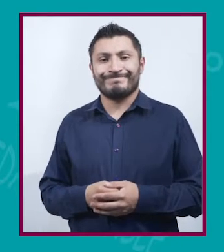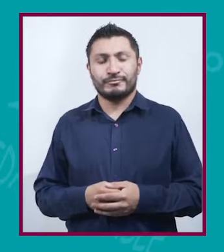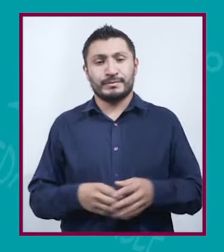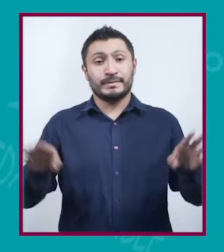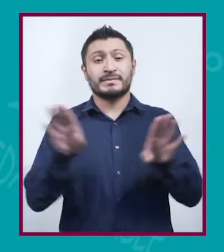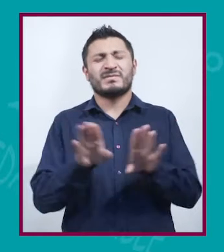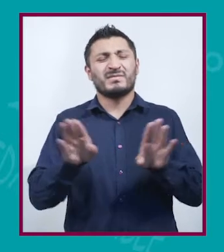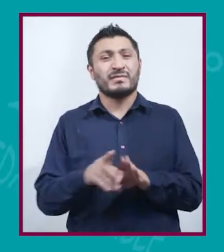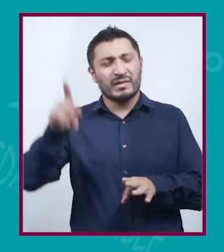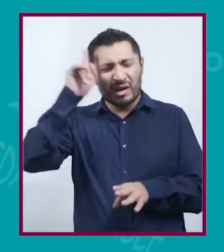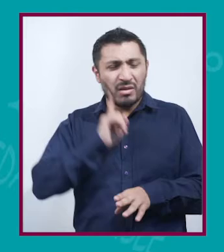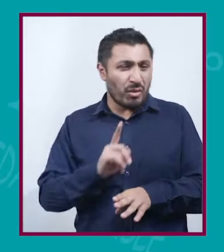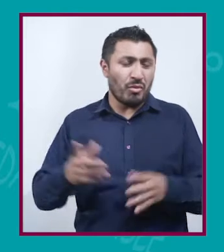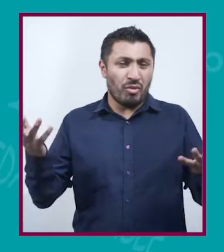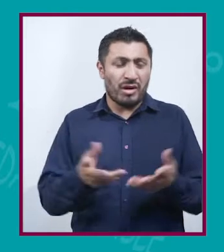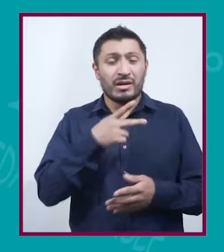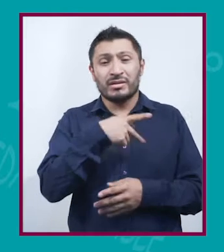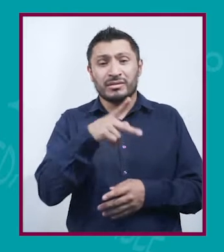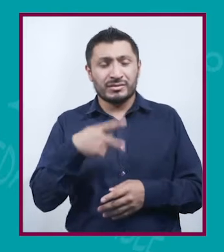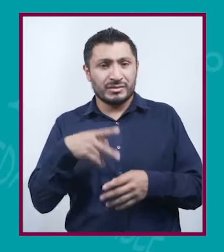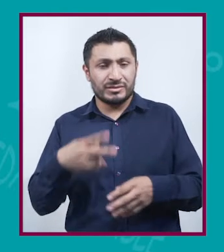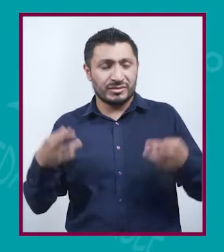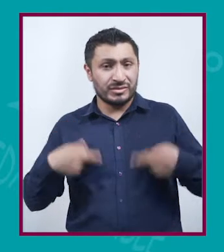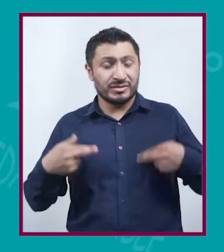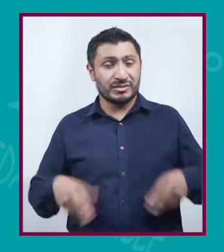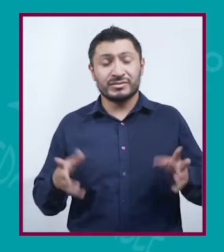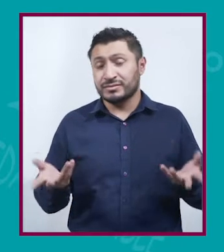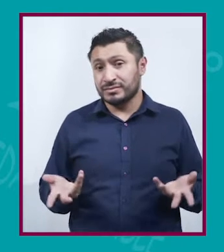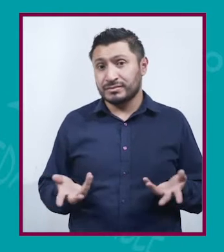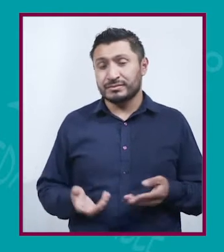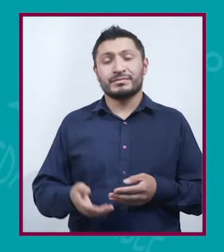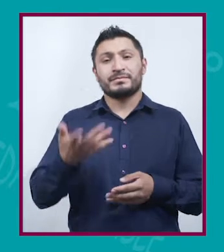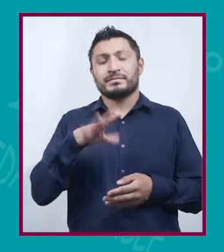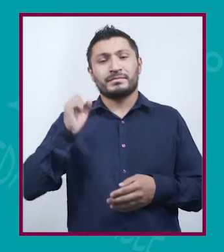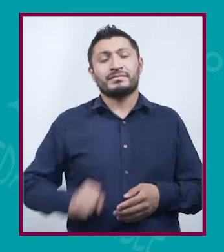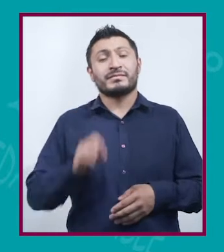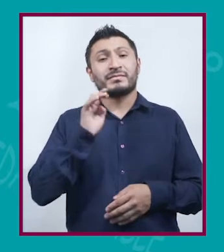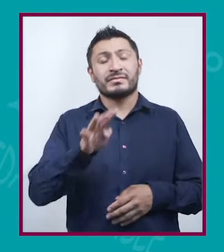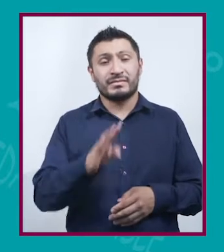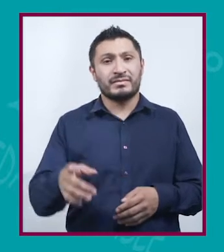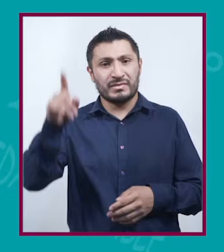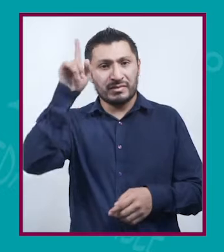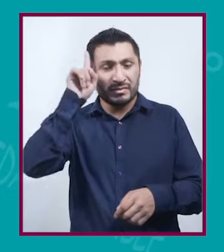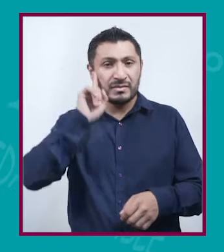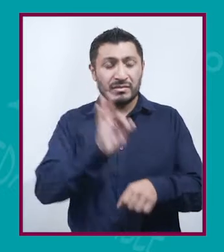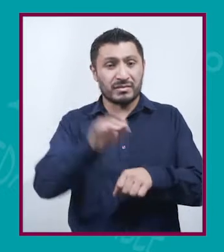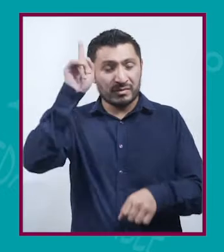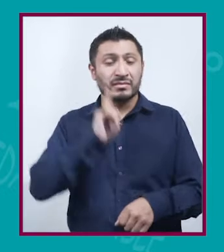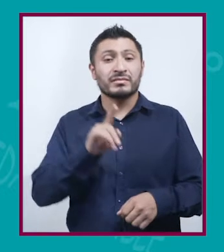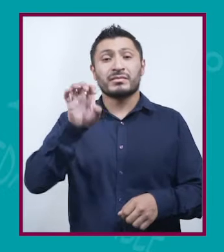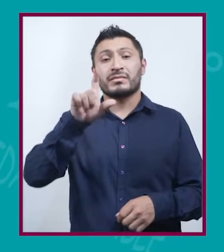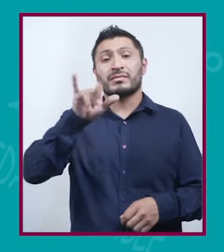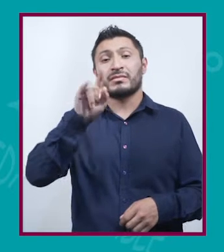¿Cómo fue que las mujeres lograron hacer suya a esta prenda de vestir? A mediados del siglo XIX, la feminista estadounidense